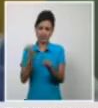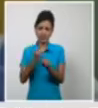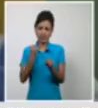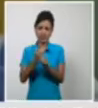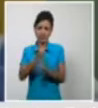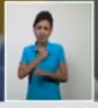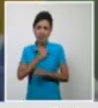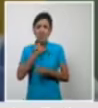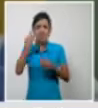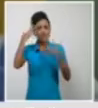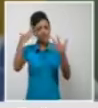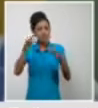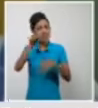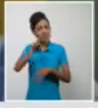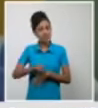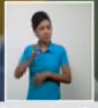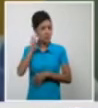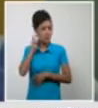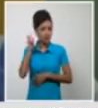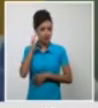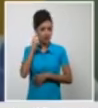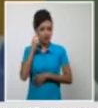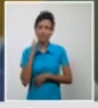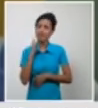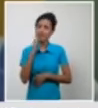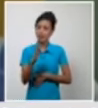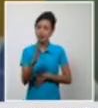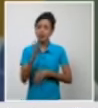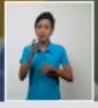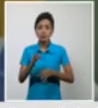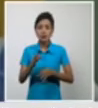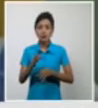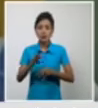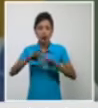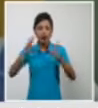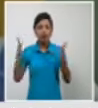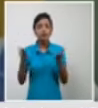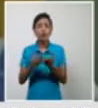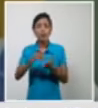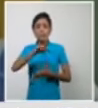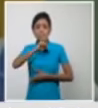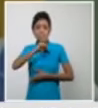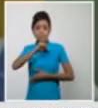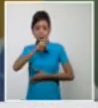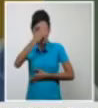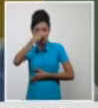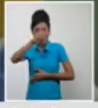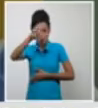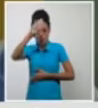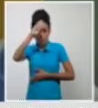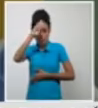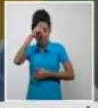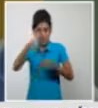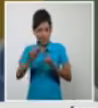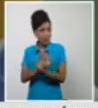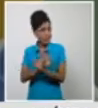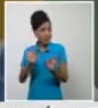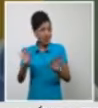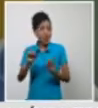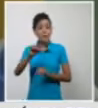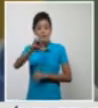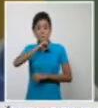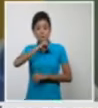con todo el respeto, de enviarle a la madre cubana, a todas las madres cubanas, pero en especial a las madres que